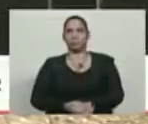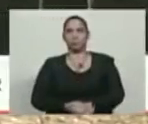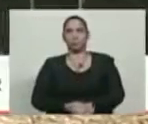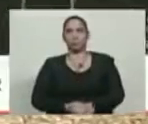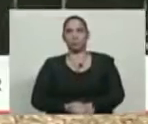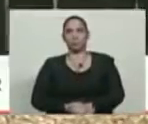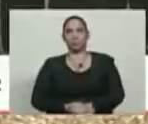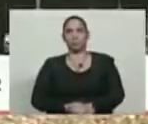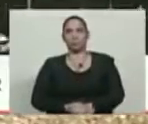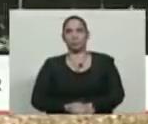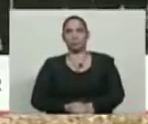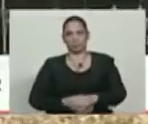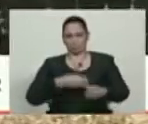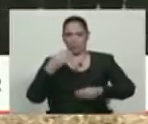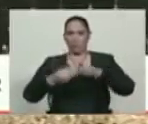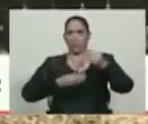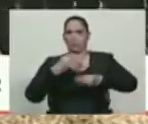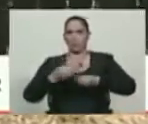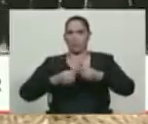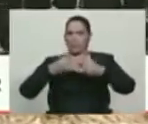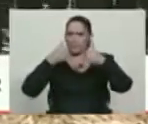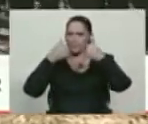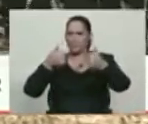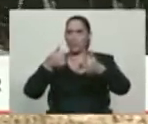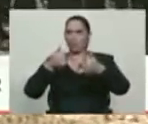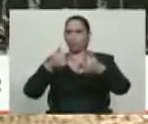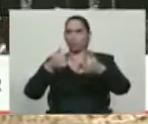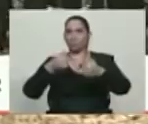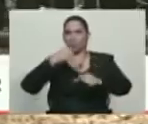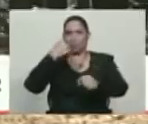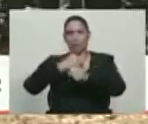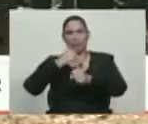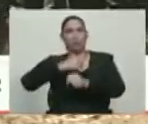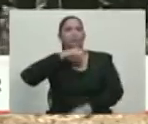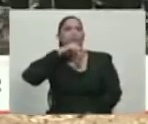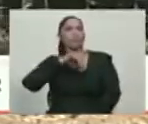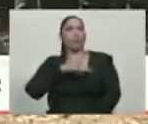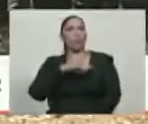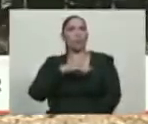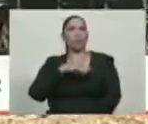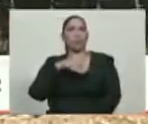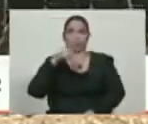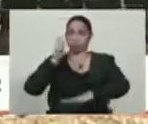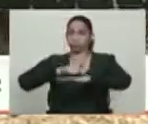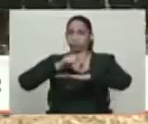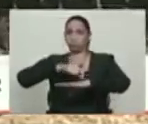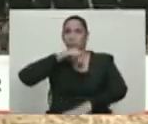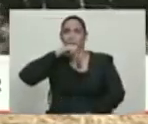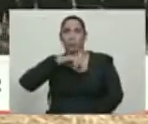para cumplir su papel histórico, el papel en este tiempo histórico.